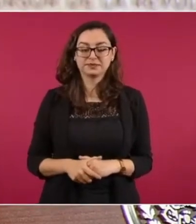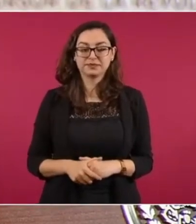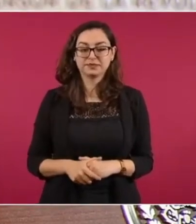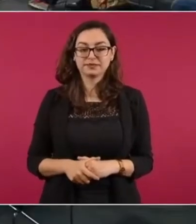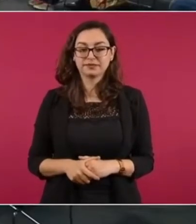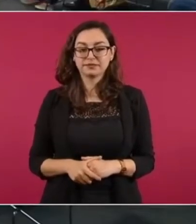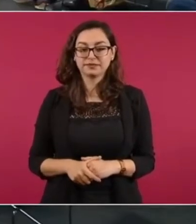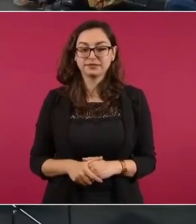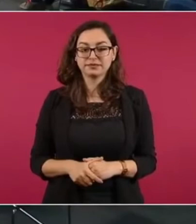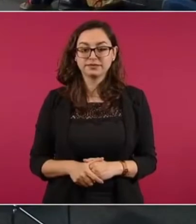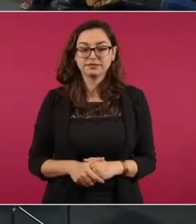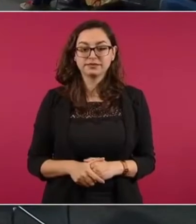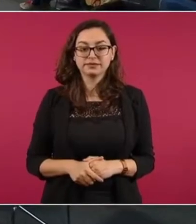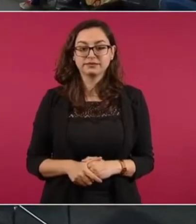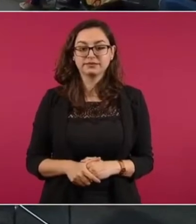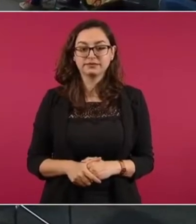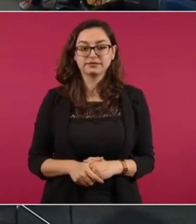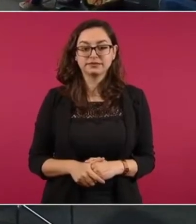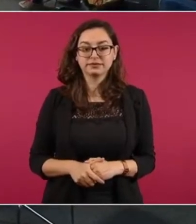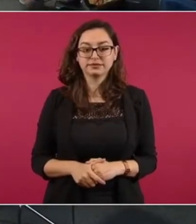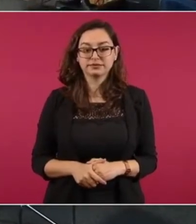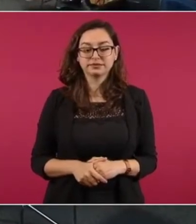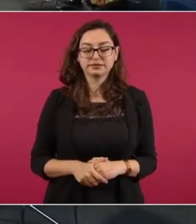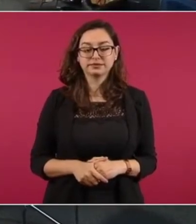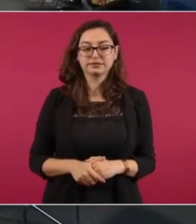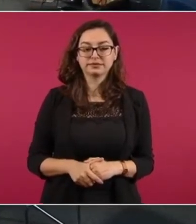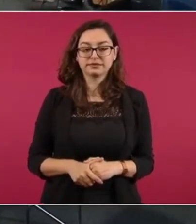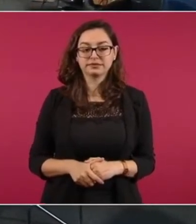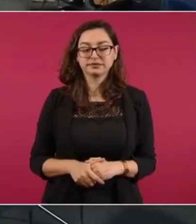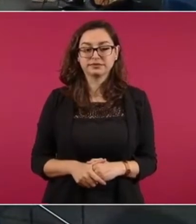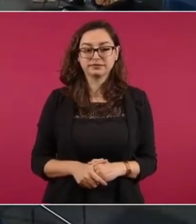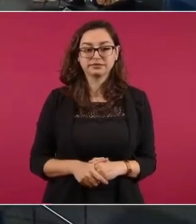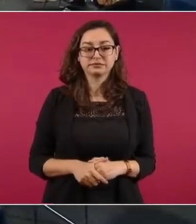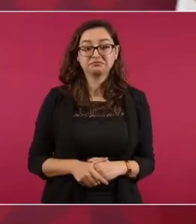sería muy bueno, pues ya como todo se sabe,